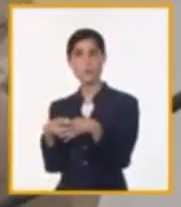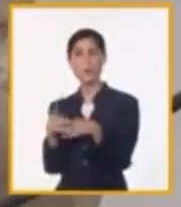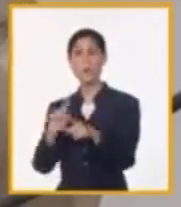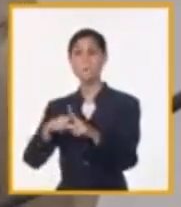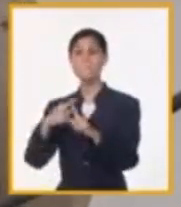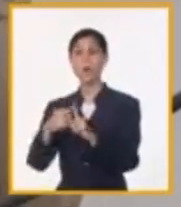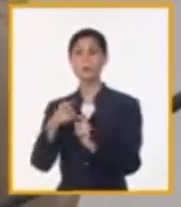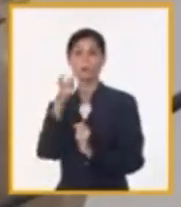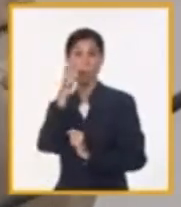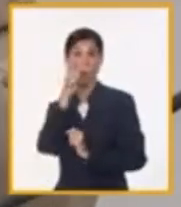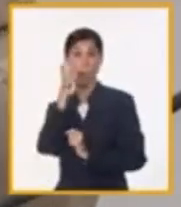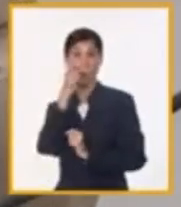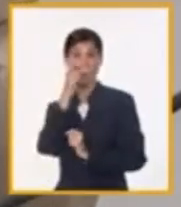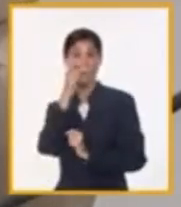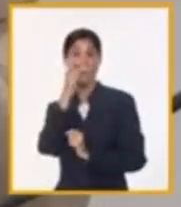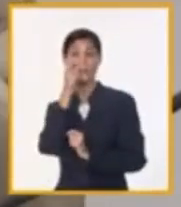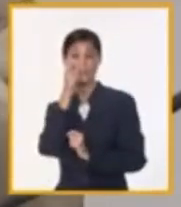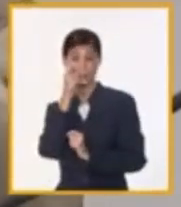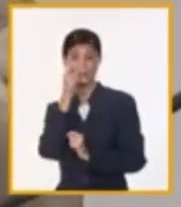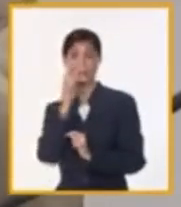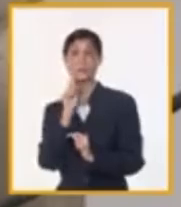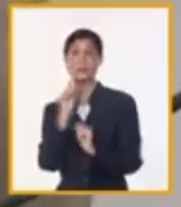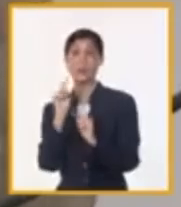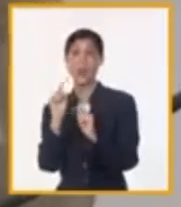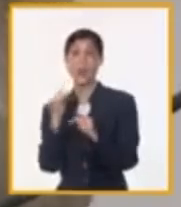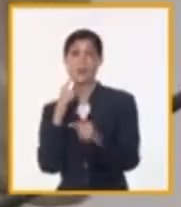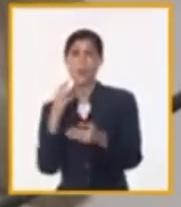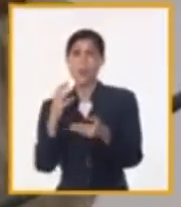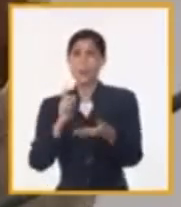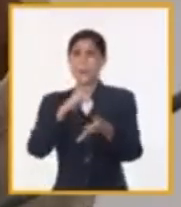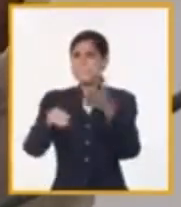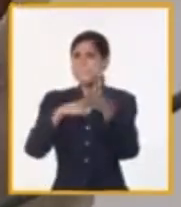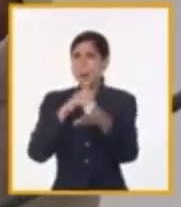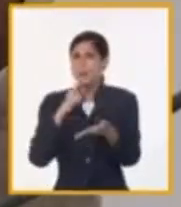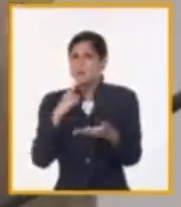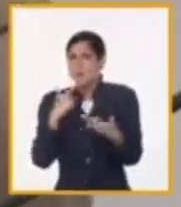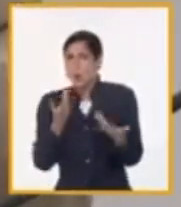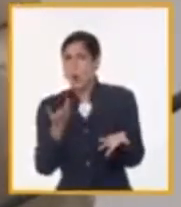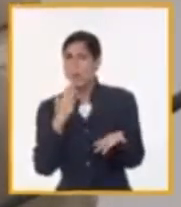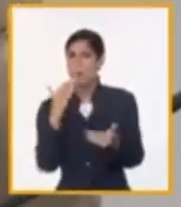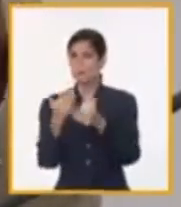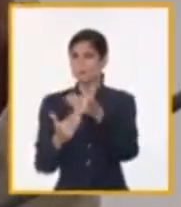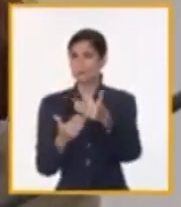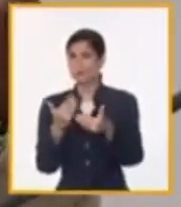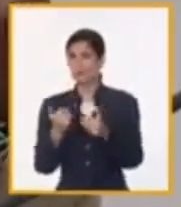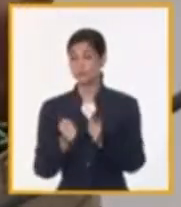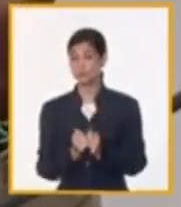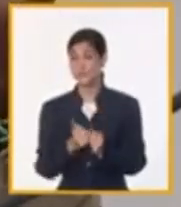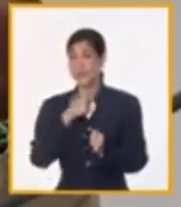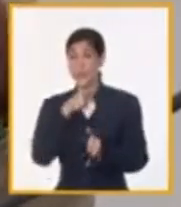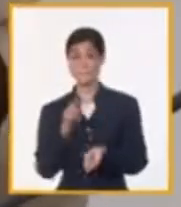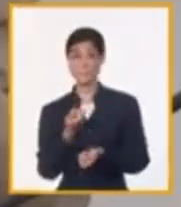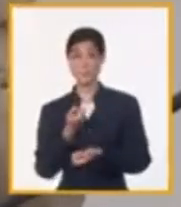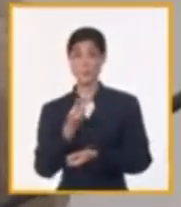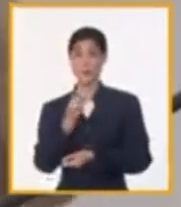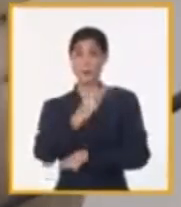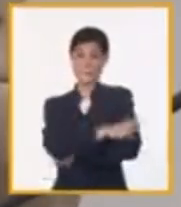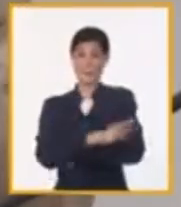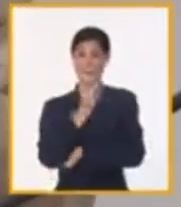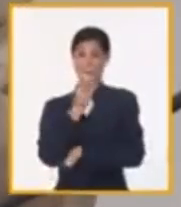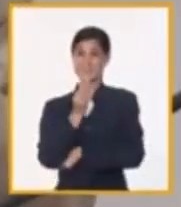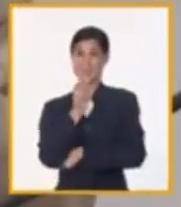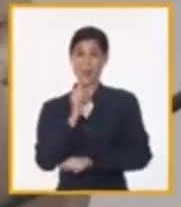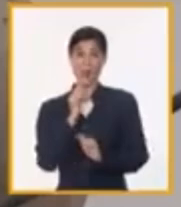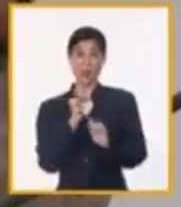ultraderechista guerrerista que no tiene compasión ni siquiera con su propio pueblo con los israelíes porque en